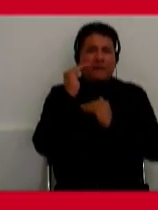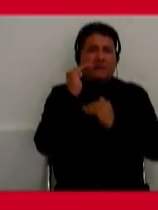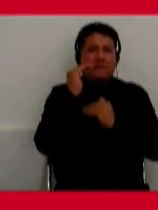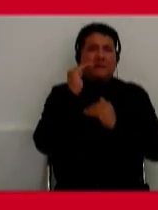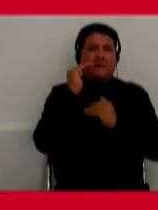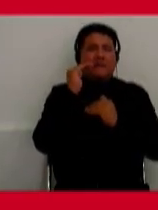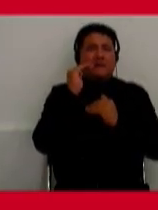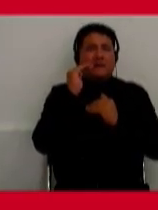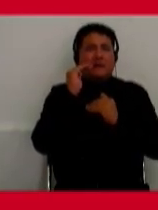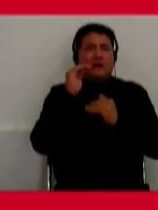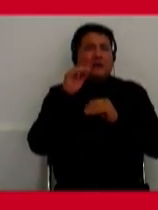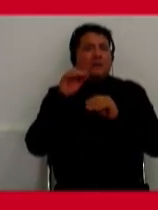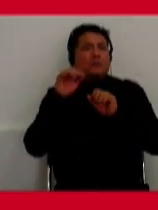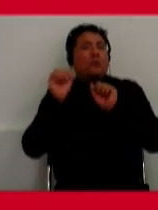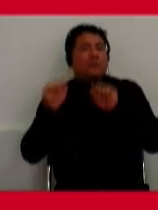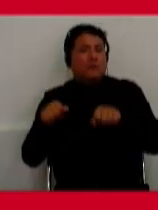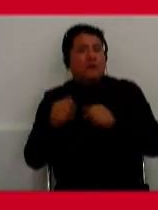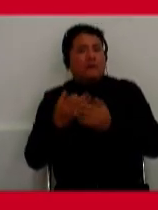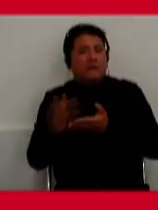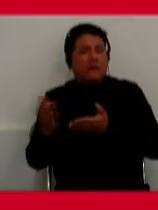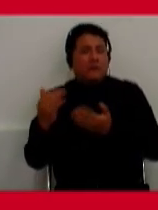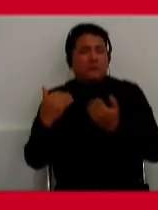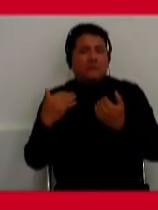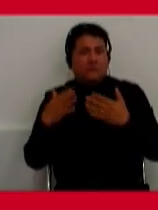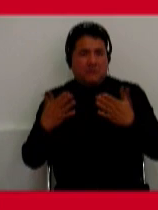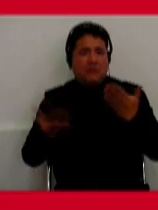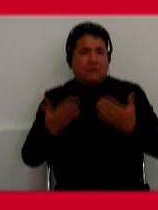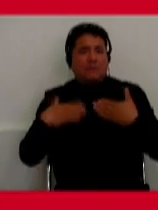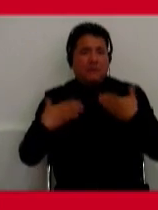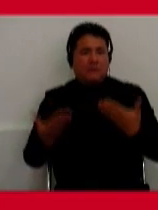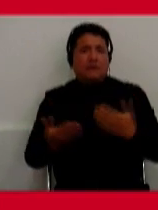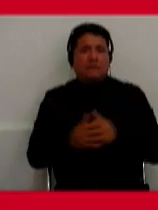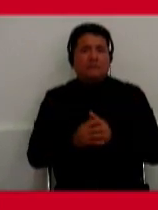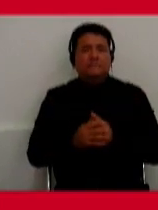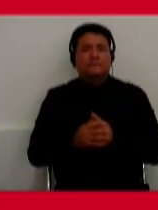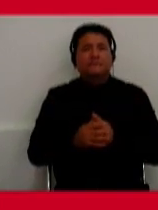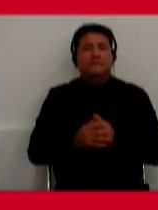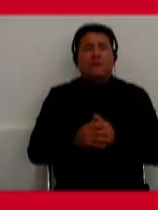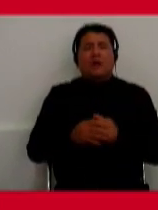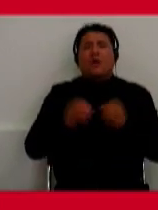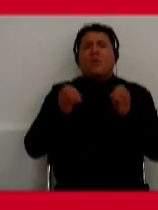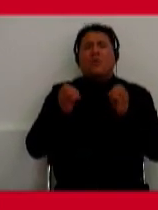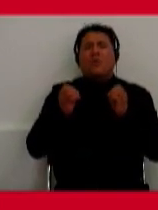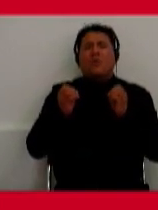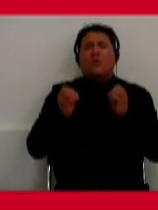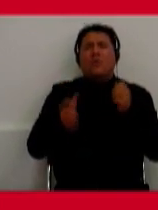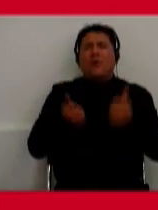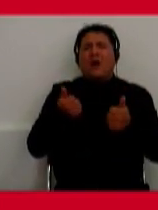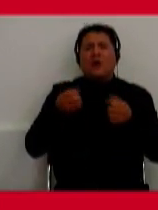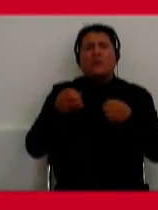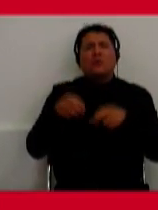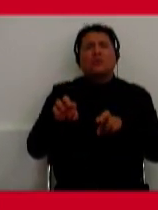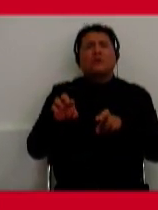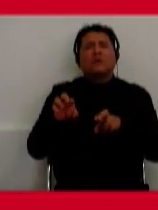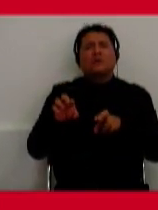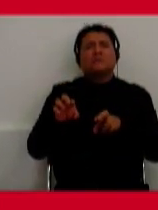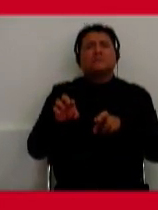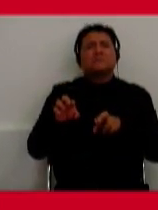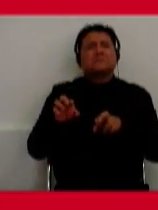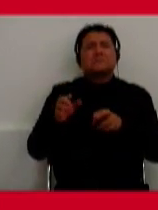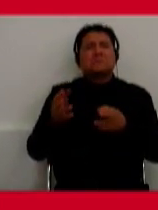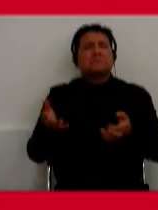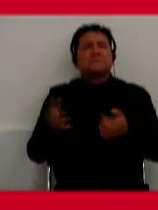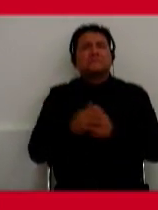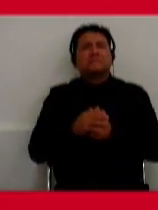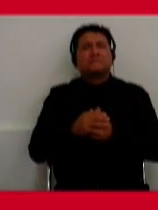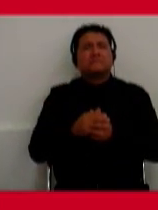de falla que podríamos tener. ¿Cuál es la oportunidad en este caso? Es que a diferencia de los modelos